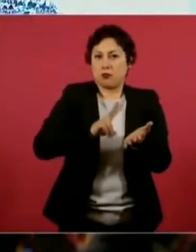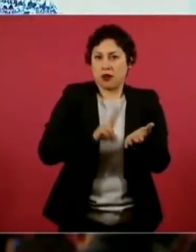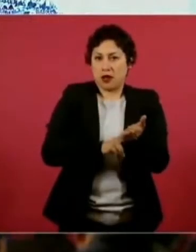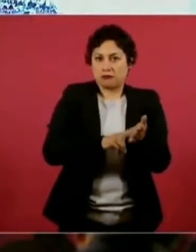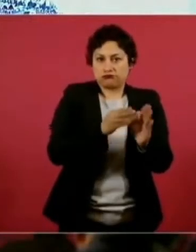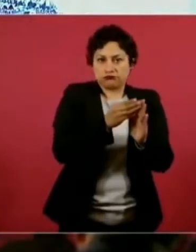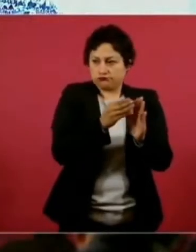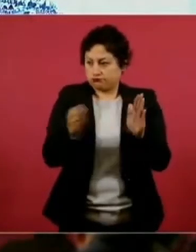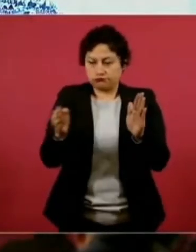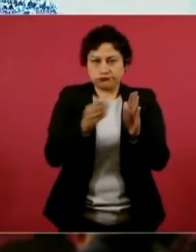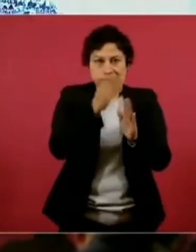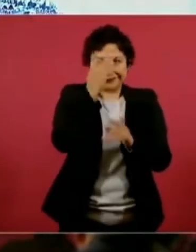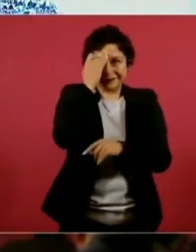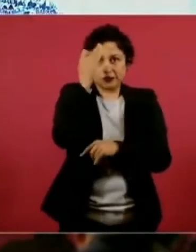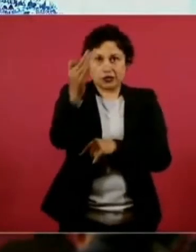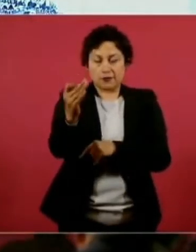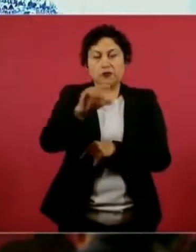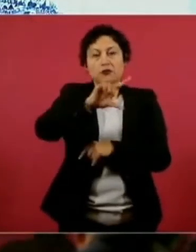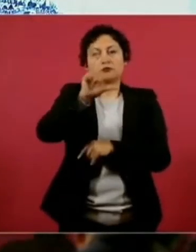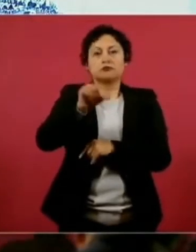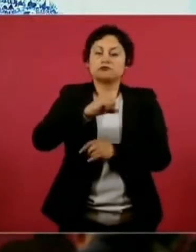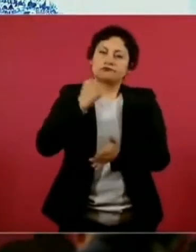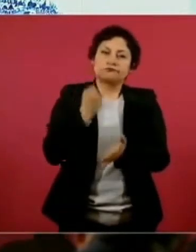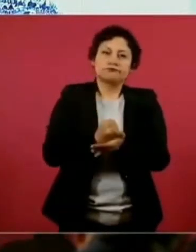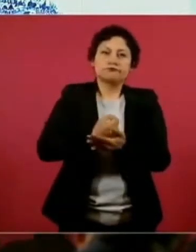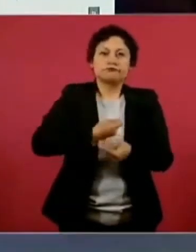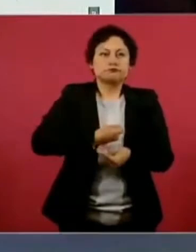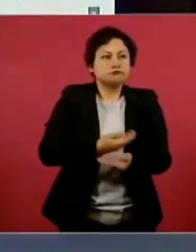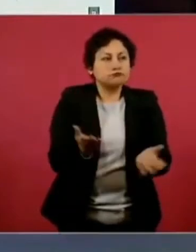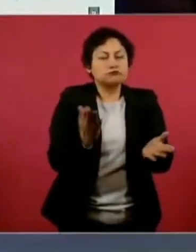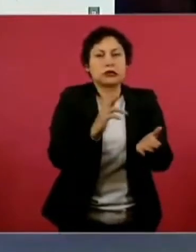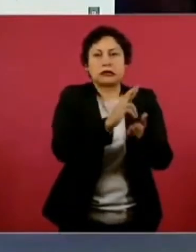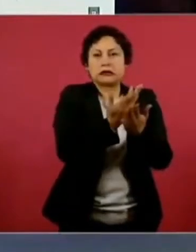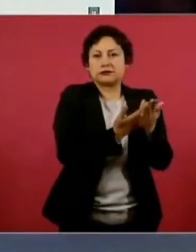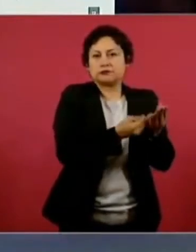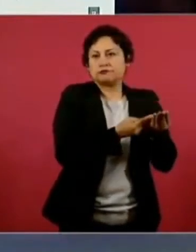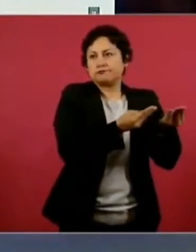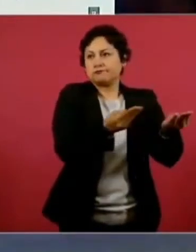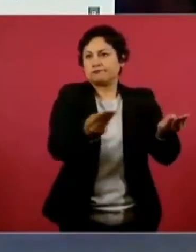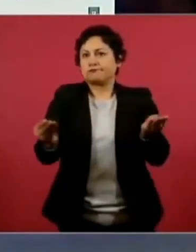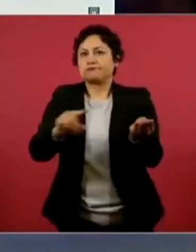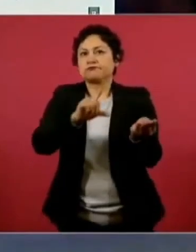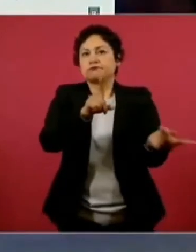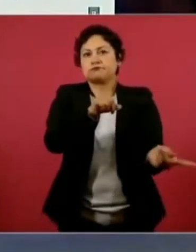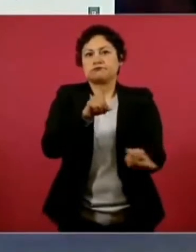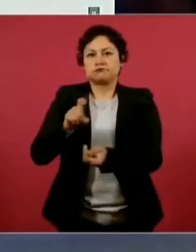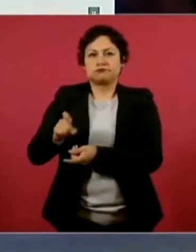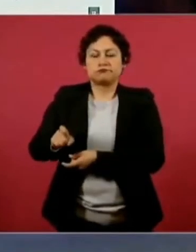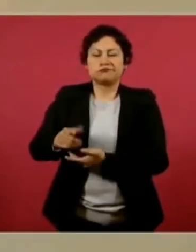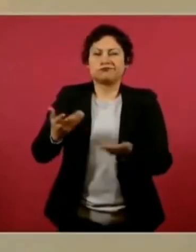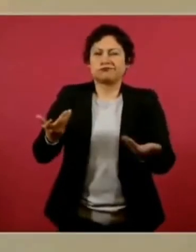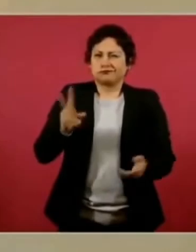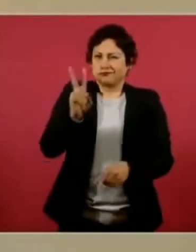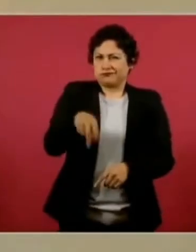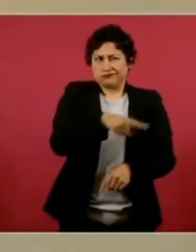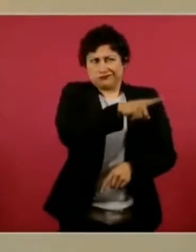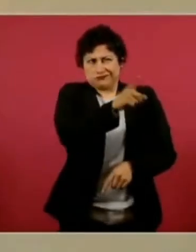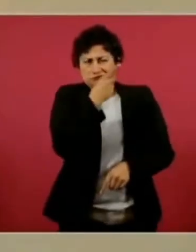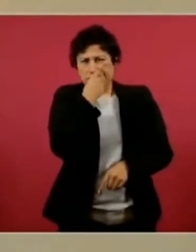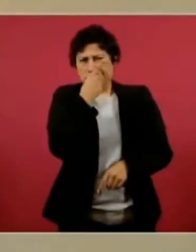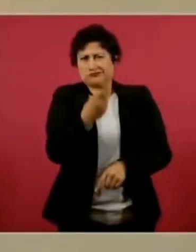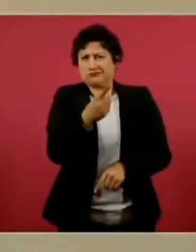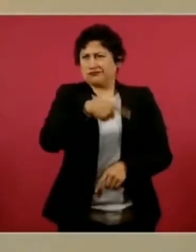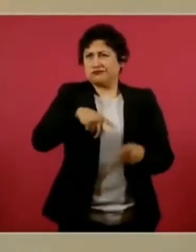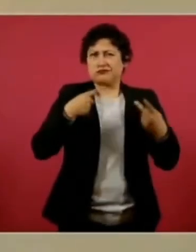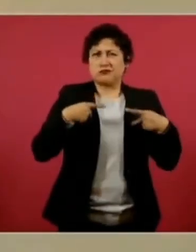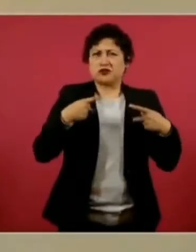entonces repartimos los recibos, cobramos los recibos. Es muy interesante porque luego dicen que no nos paga la gente. Sí, el 95.5%